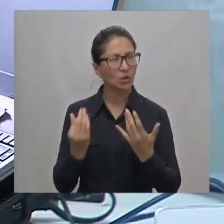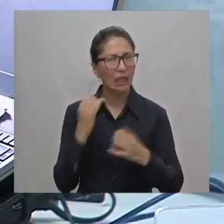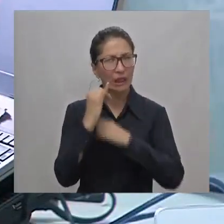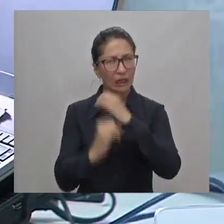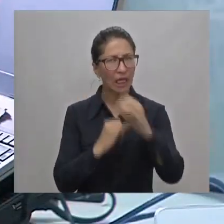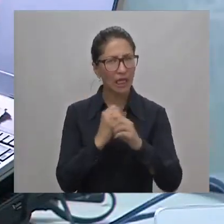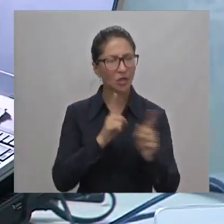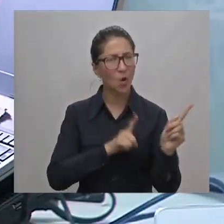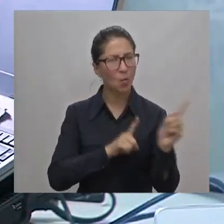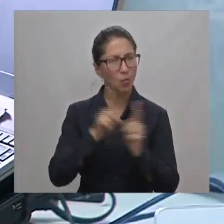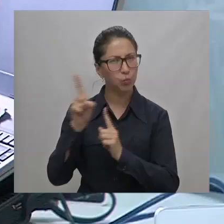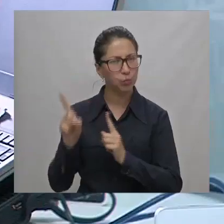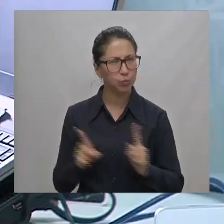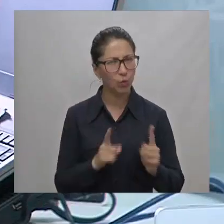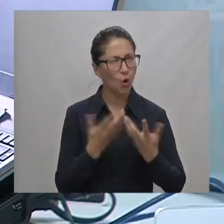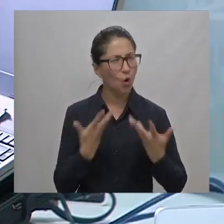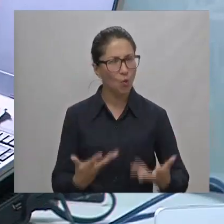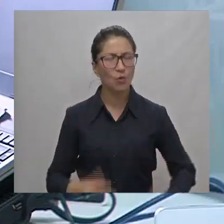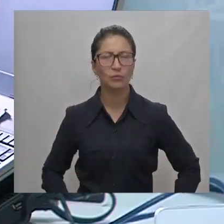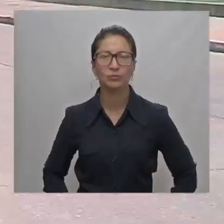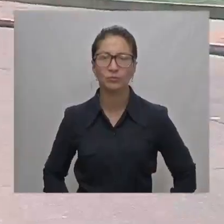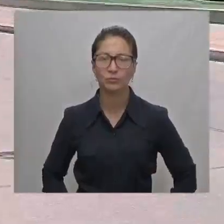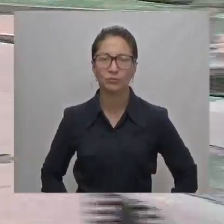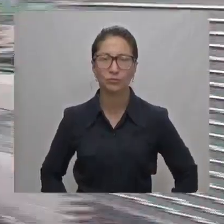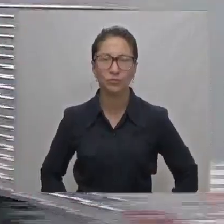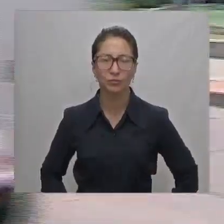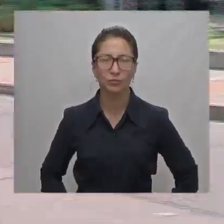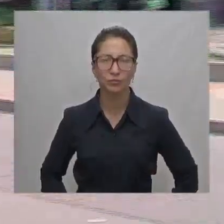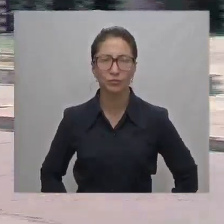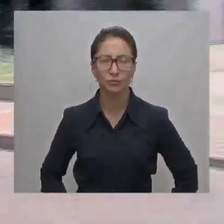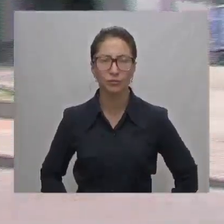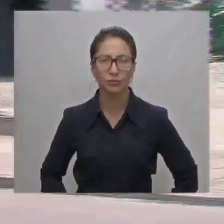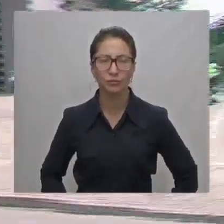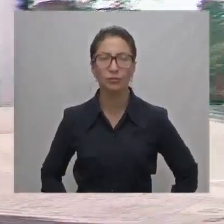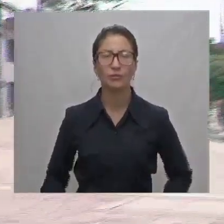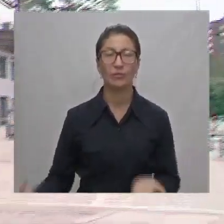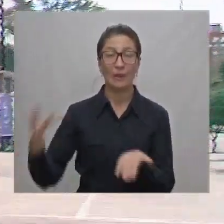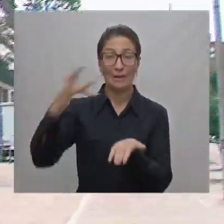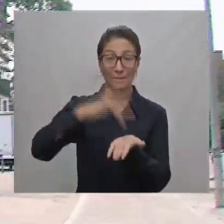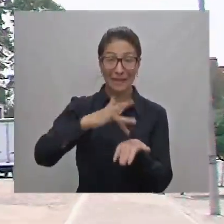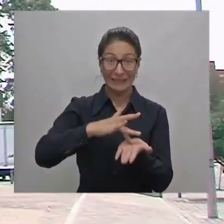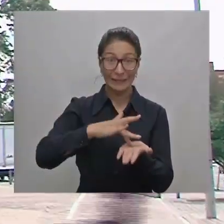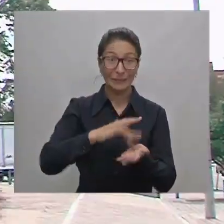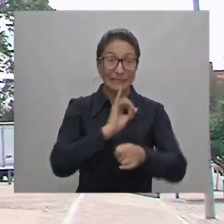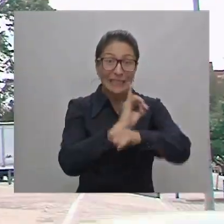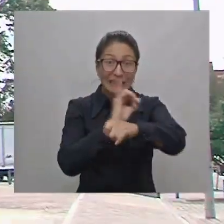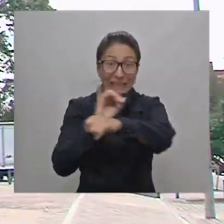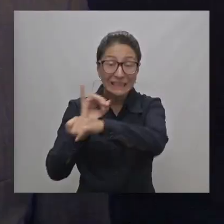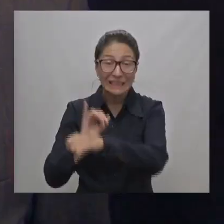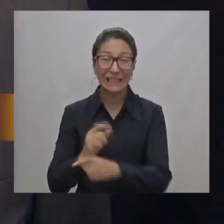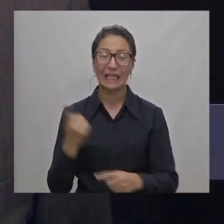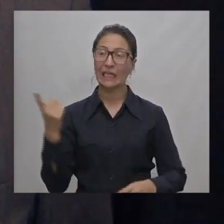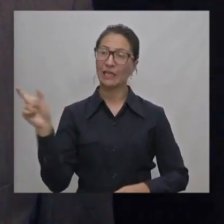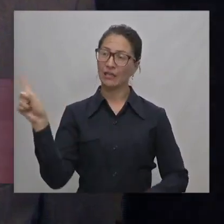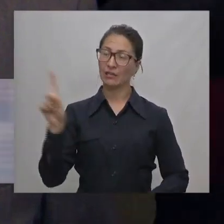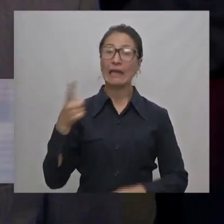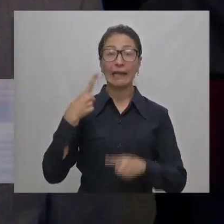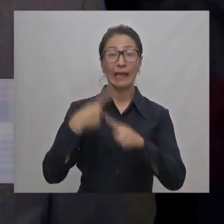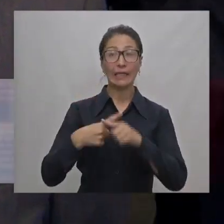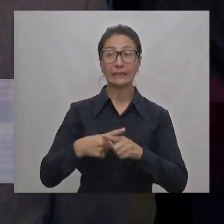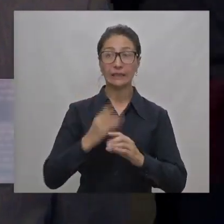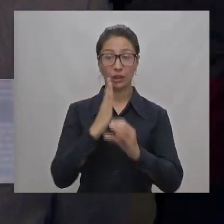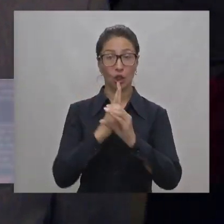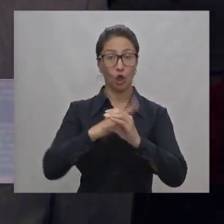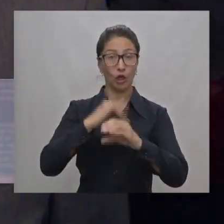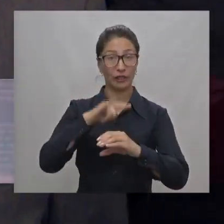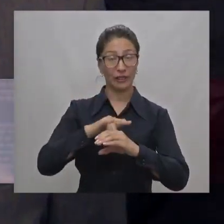son esos estándares internacionales que debemos atender. Como partícipe en el proceso de transformación institucional, el excontralor